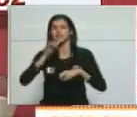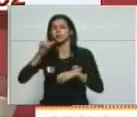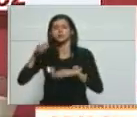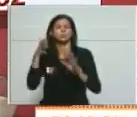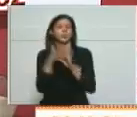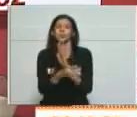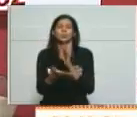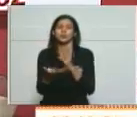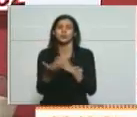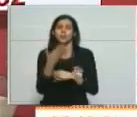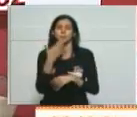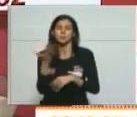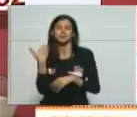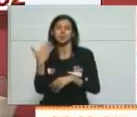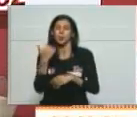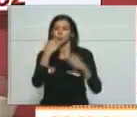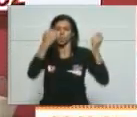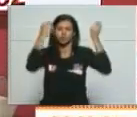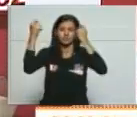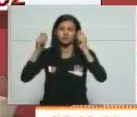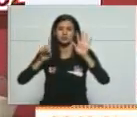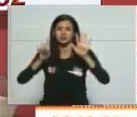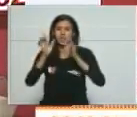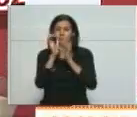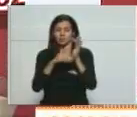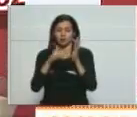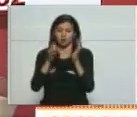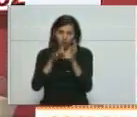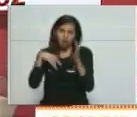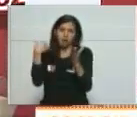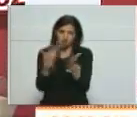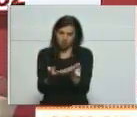durante las recientes protestas, desde el 6 de abril hasta la fecha.